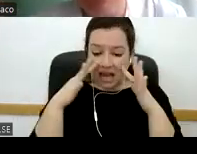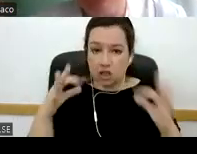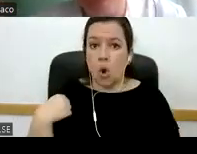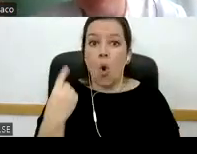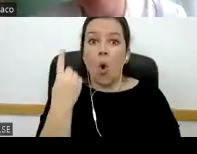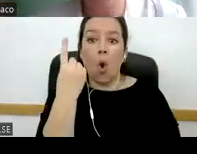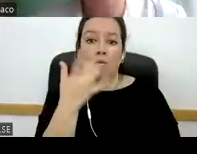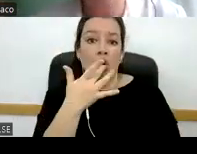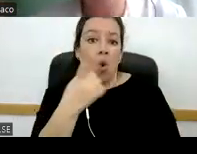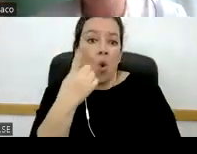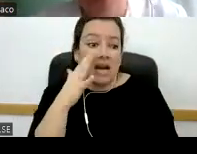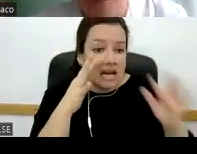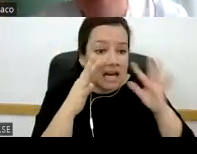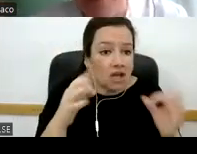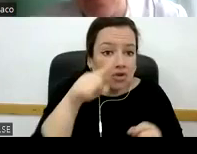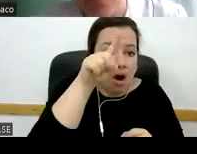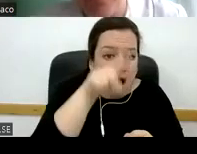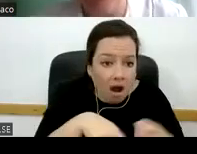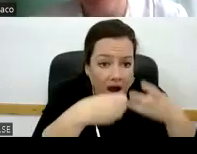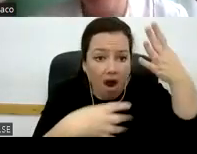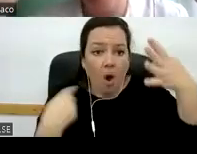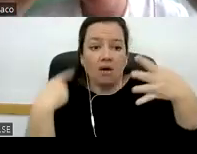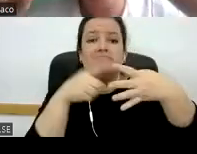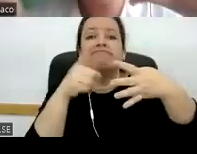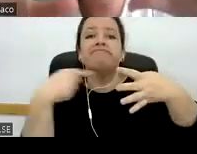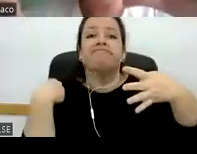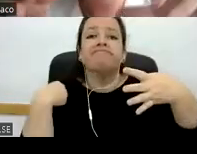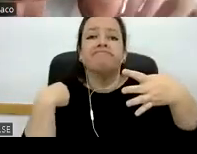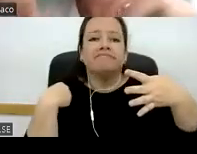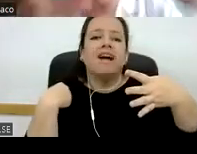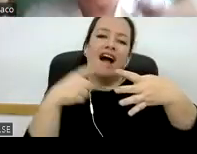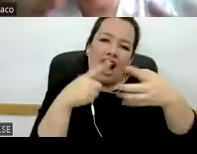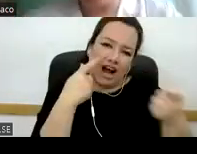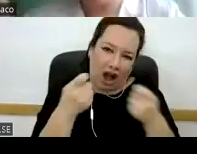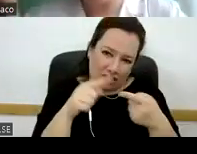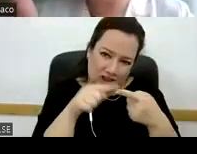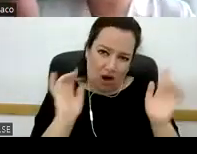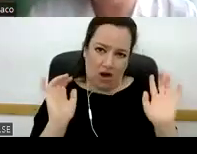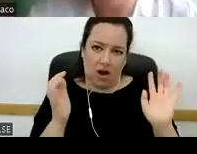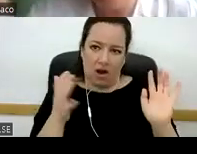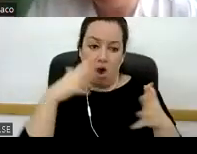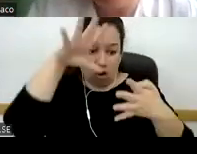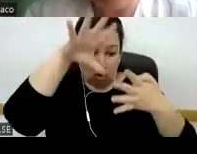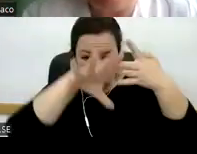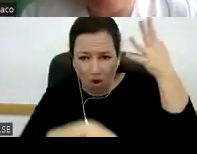cardiovascular y lo normalizamos, ¿vale? porque si sumáis, pues como os decía, os saldrá